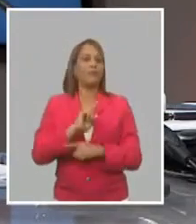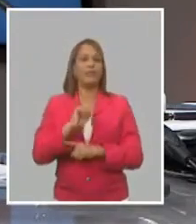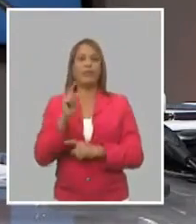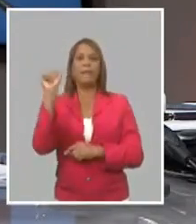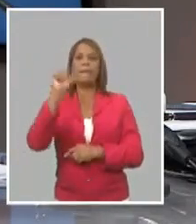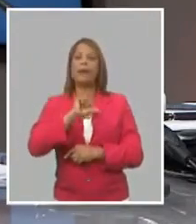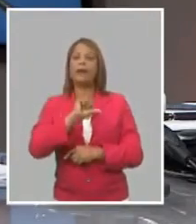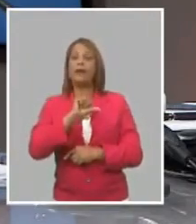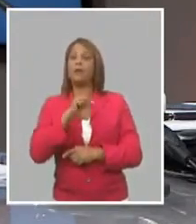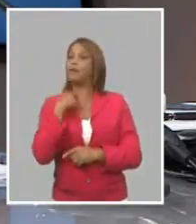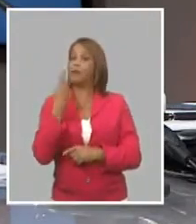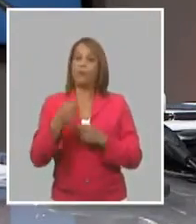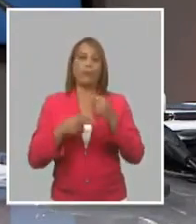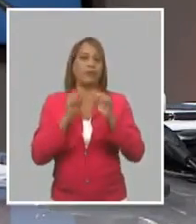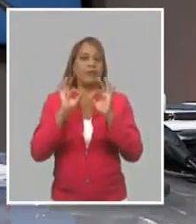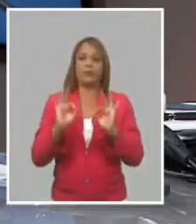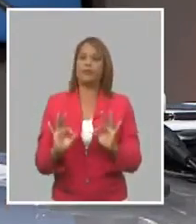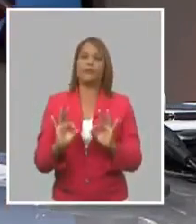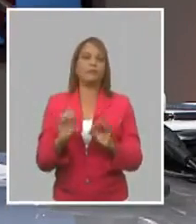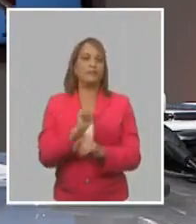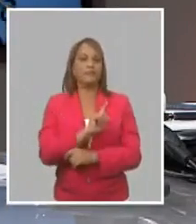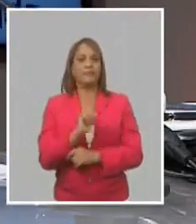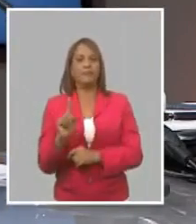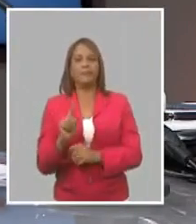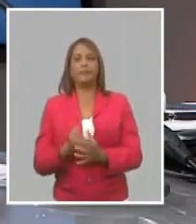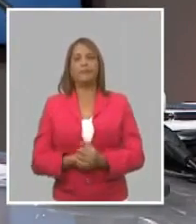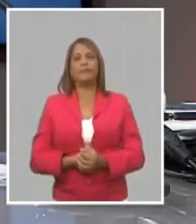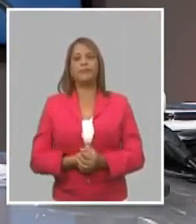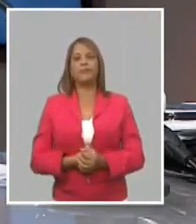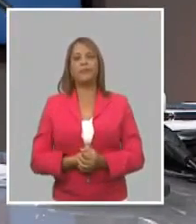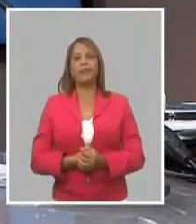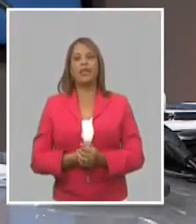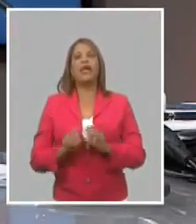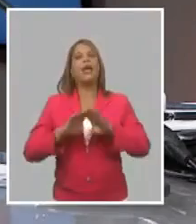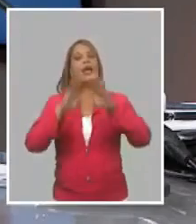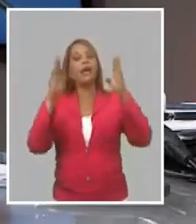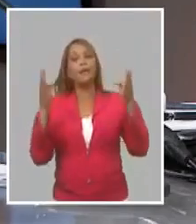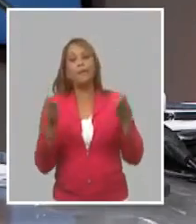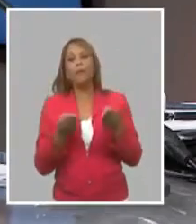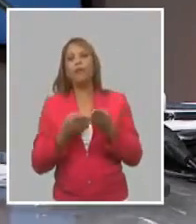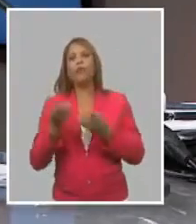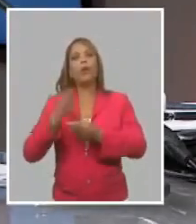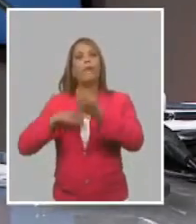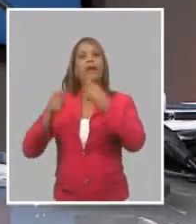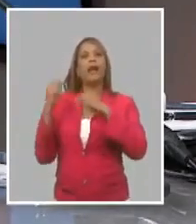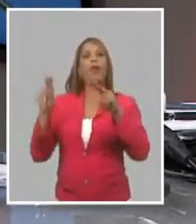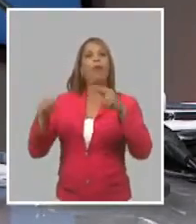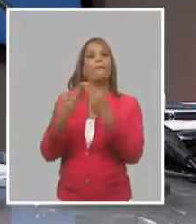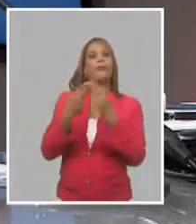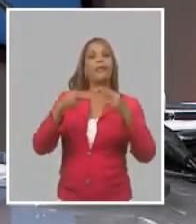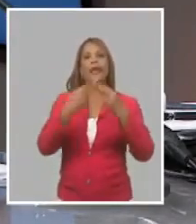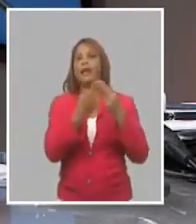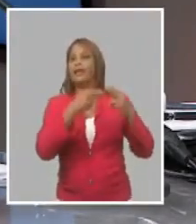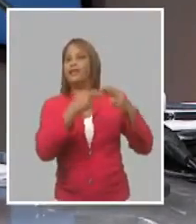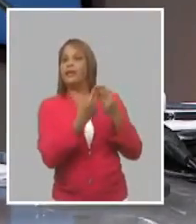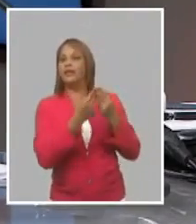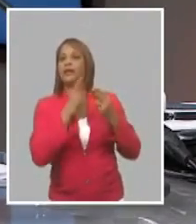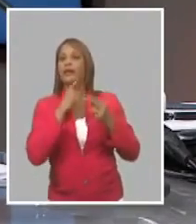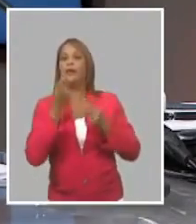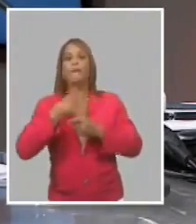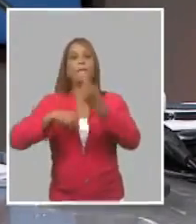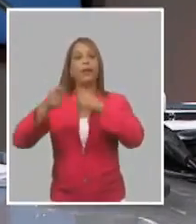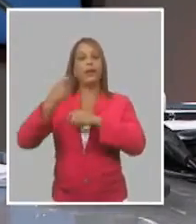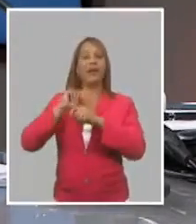Y eso es lo que no puede pasar. Yo creo que en el mundo donde hay un mercado de competencia, el